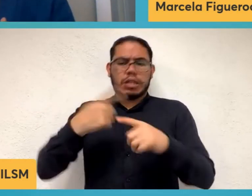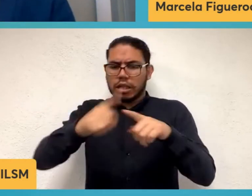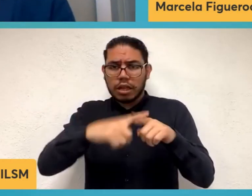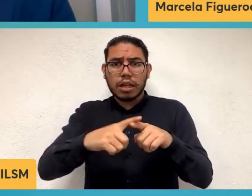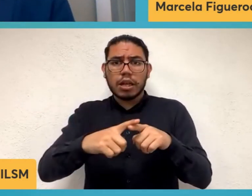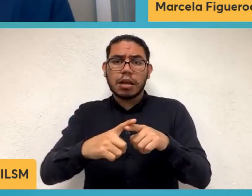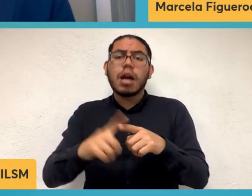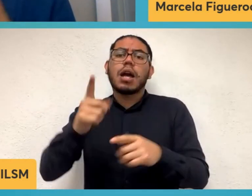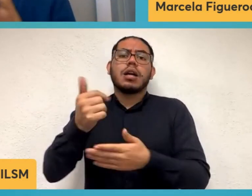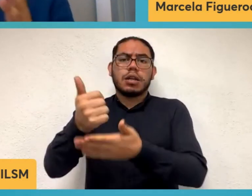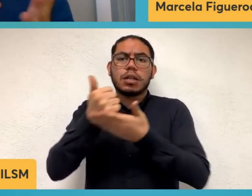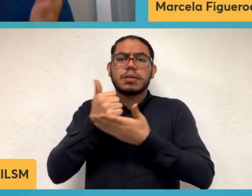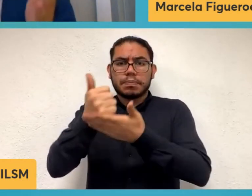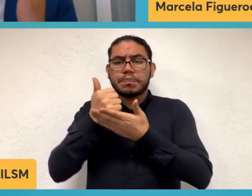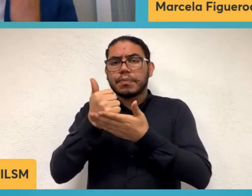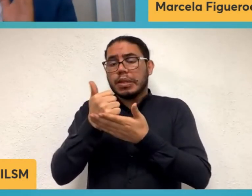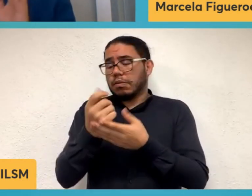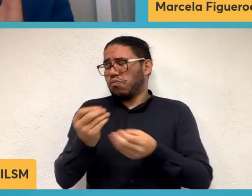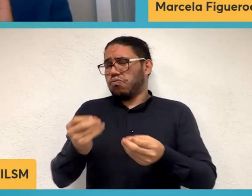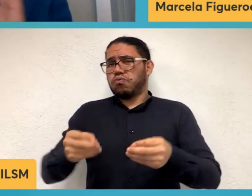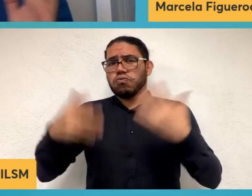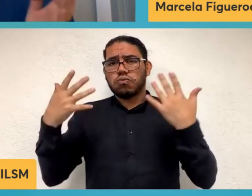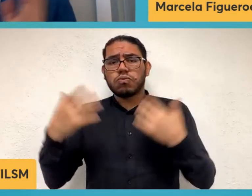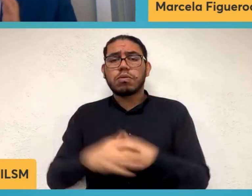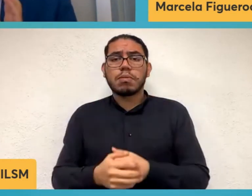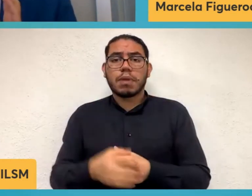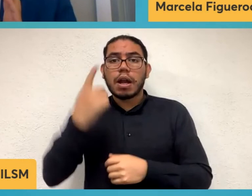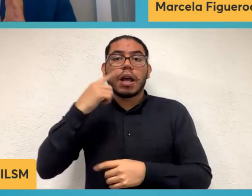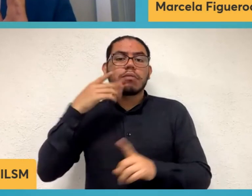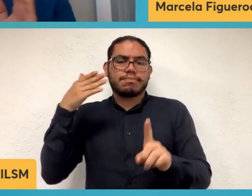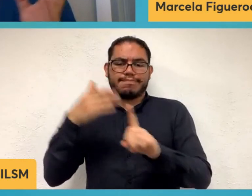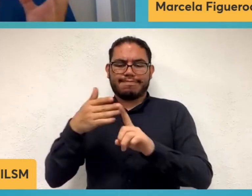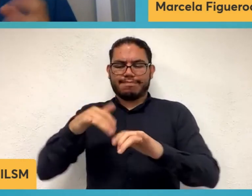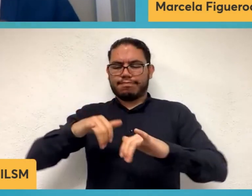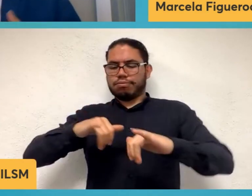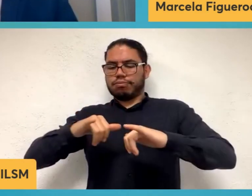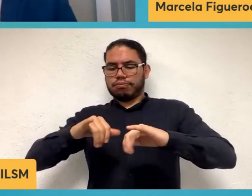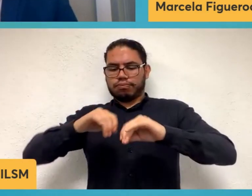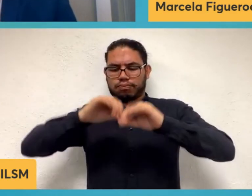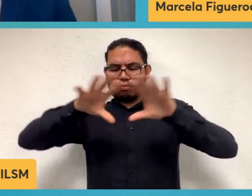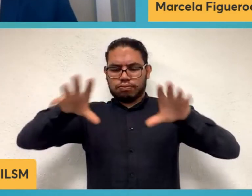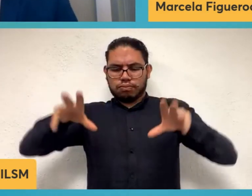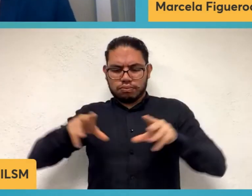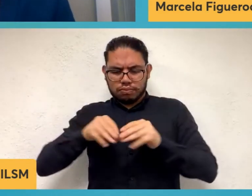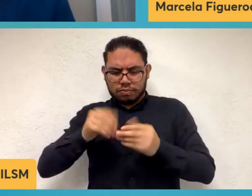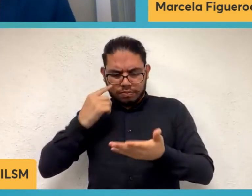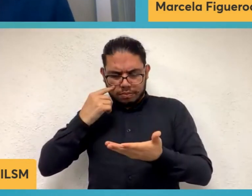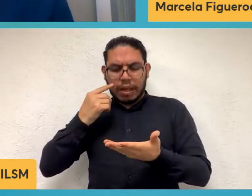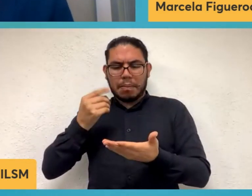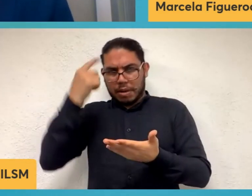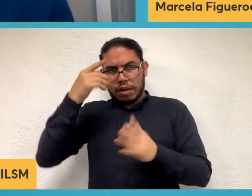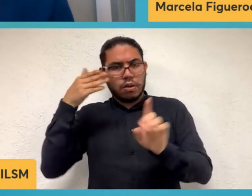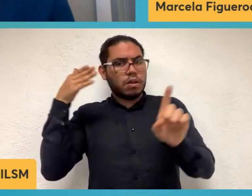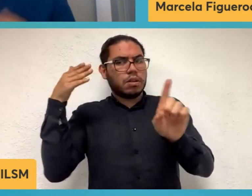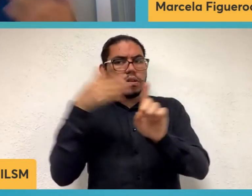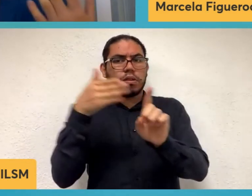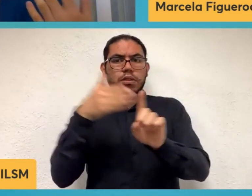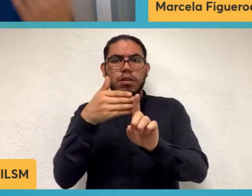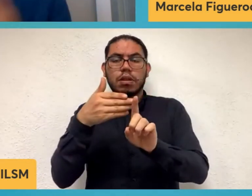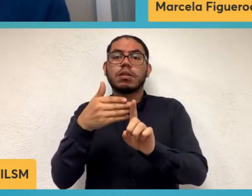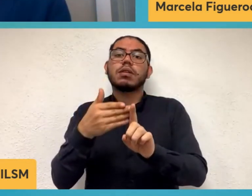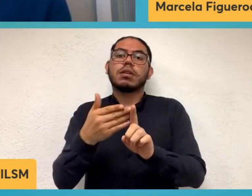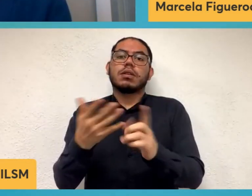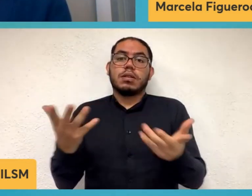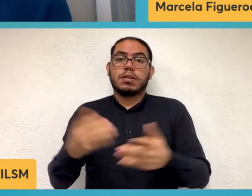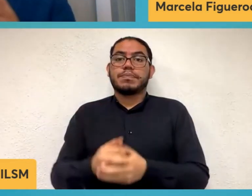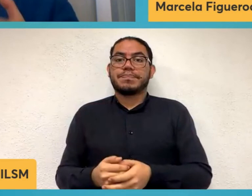que eso nos va a ayudar muchísimo a darle un buen mapa a nuestra causa, ¿vale? Y qué es lo que podríamos hacer. Y ya todo lo